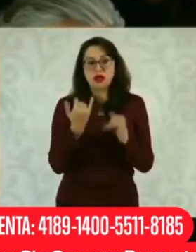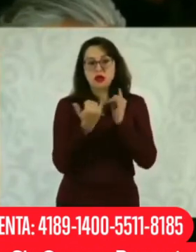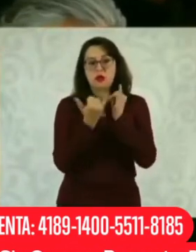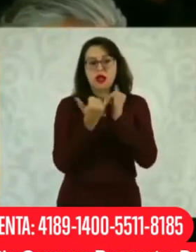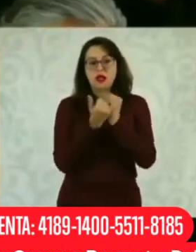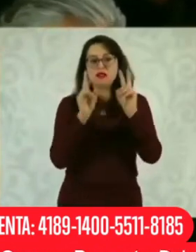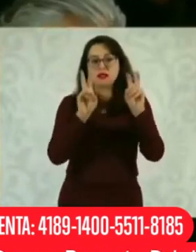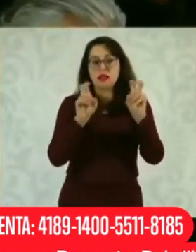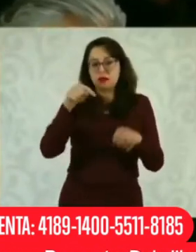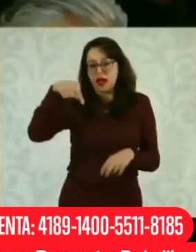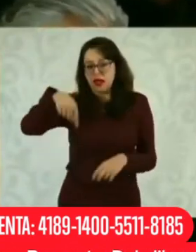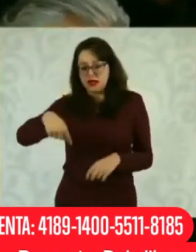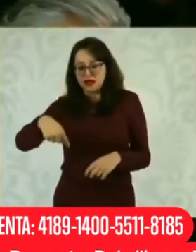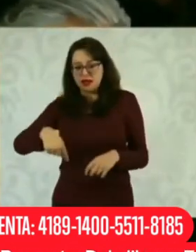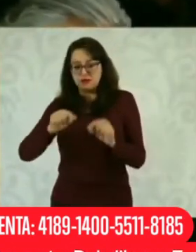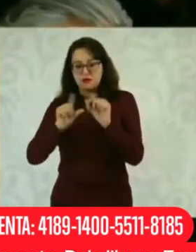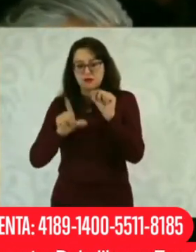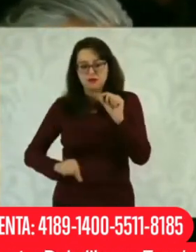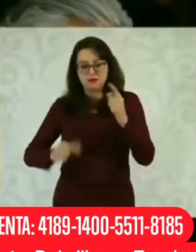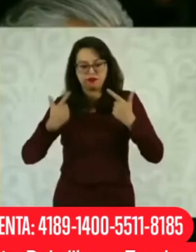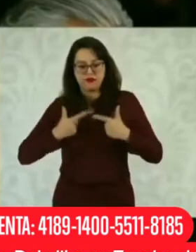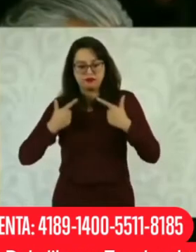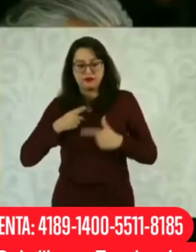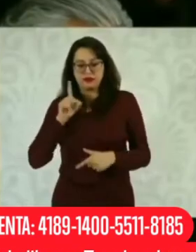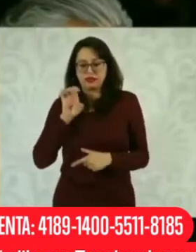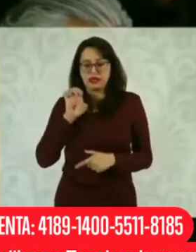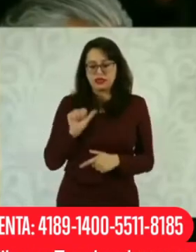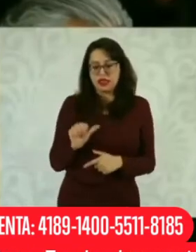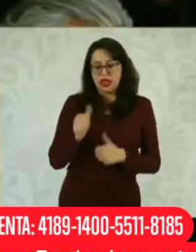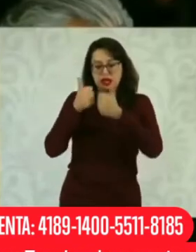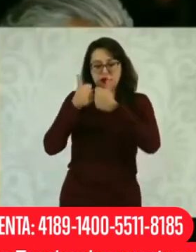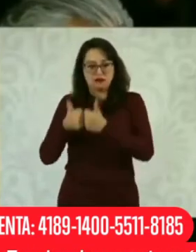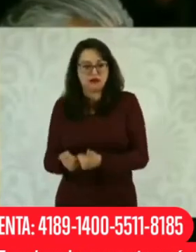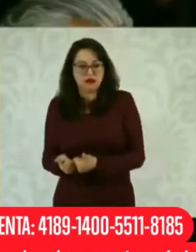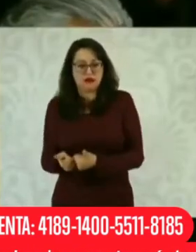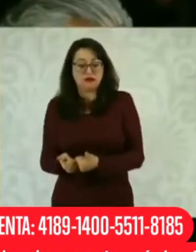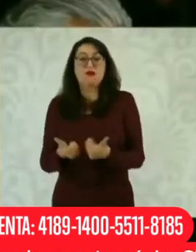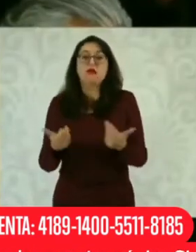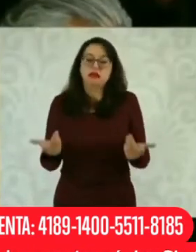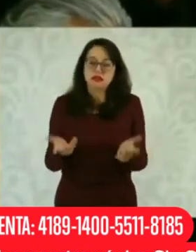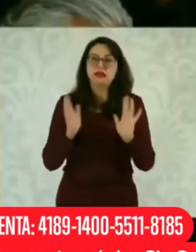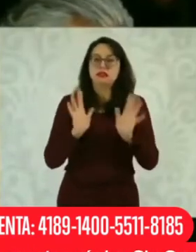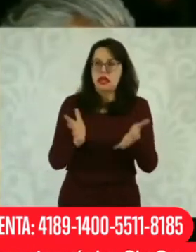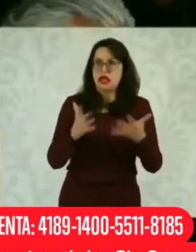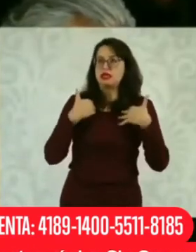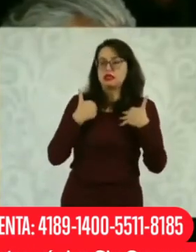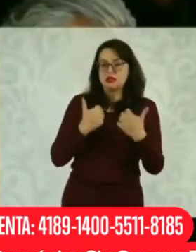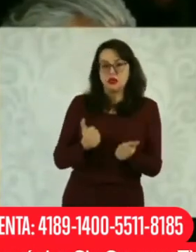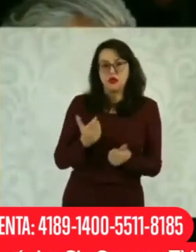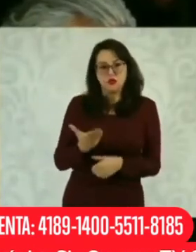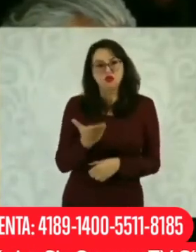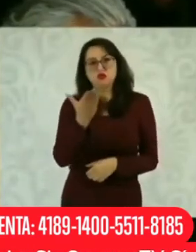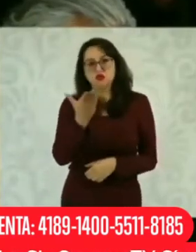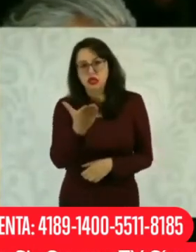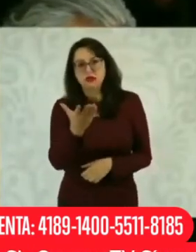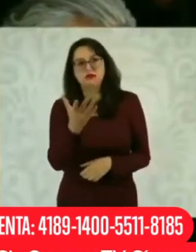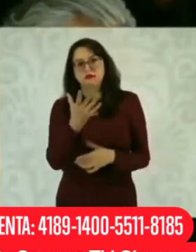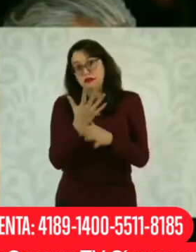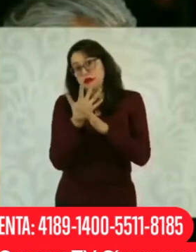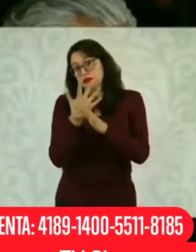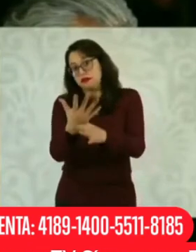en México. Es decir, México no estuvo solicitando, sí, ella dijo que no solicitó a Estados Unidos en ningún momento que se